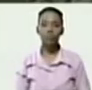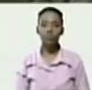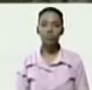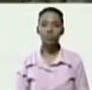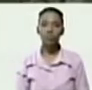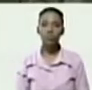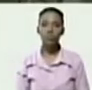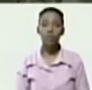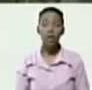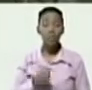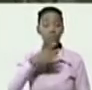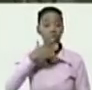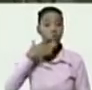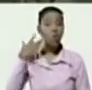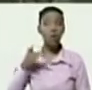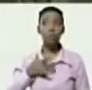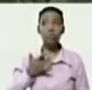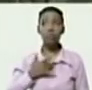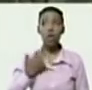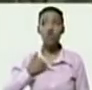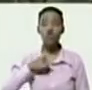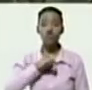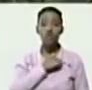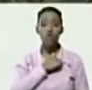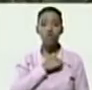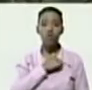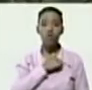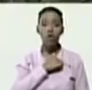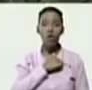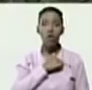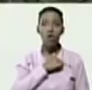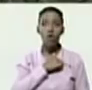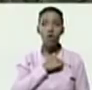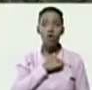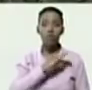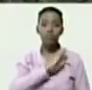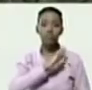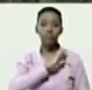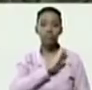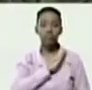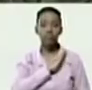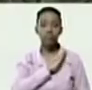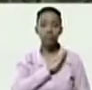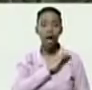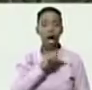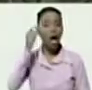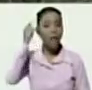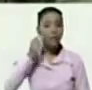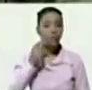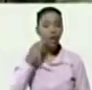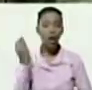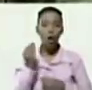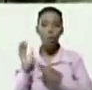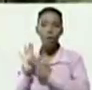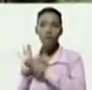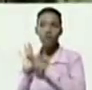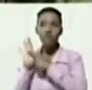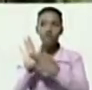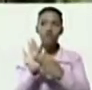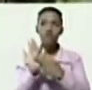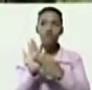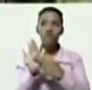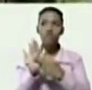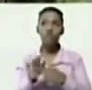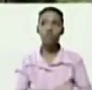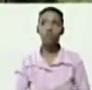Y qué orgullosos nos sentimos nosotros de tener a Sucre como referente.